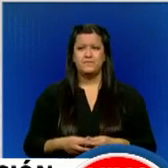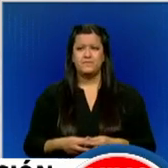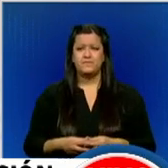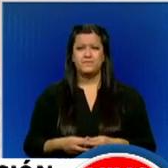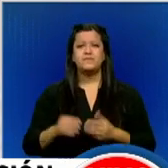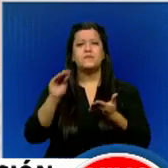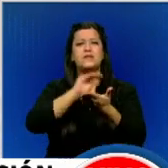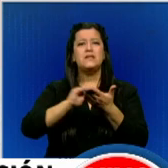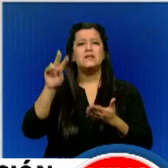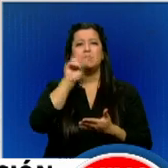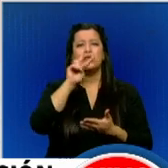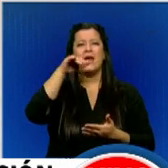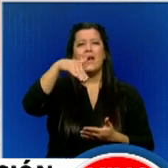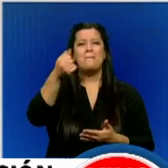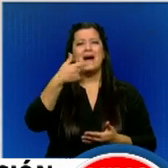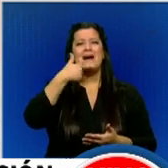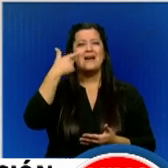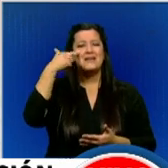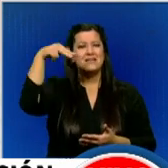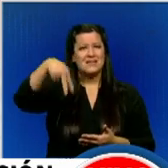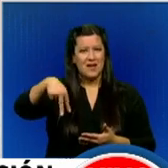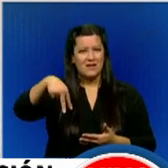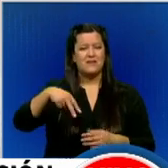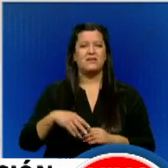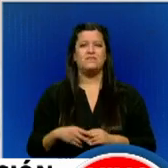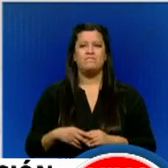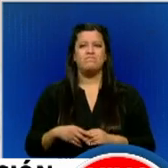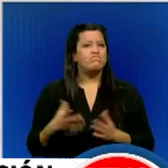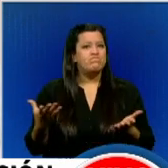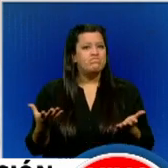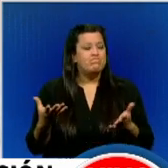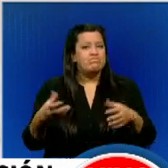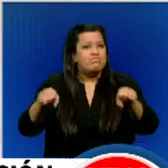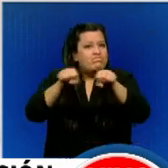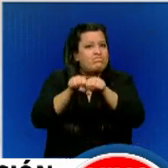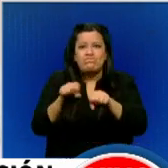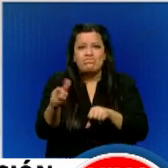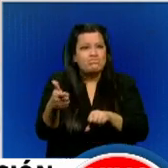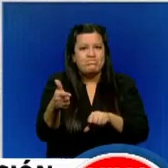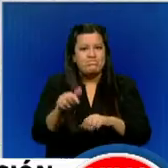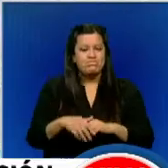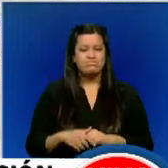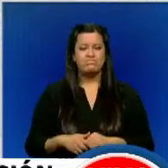diputada lucila machine no me figura como lo guiada